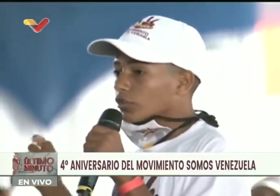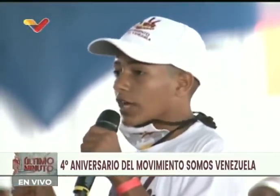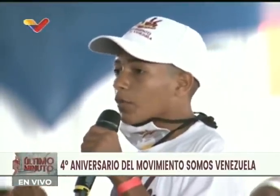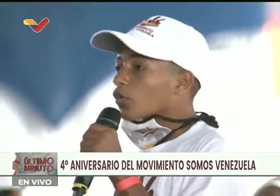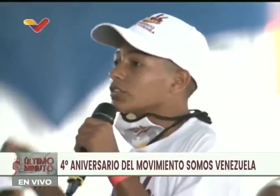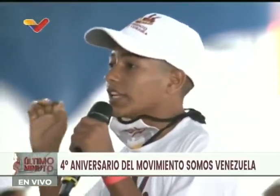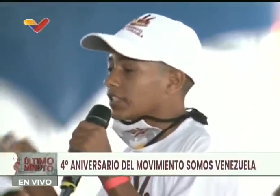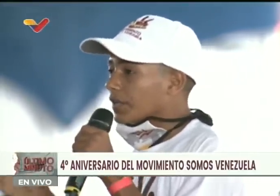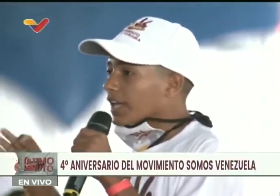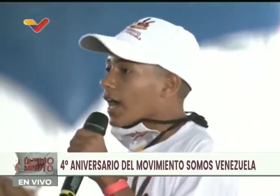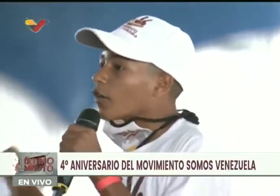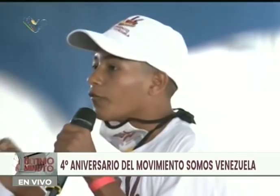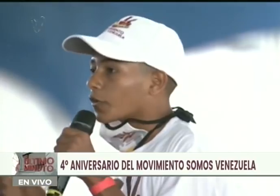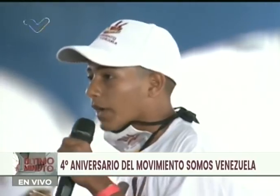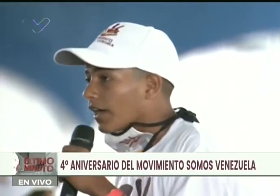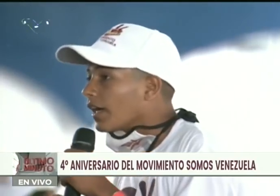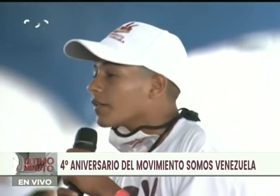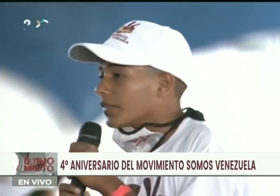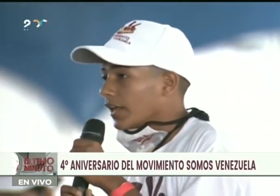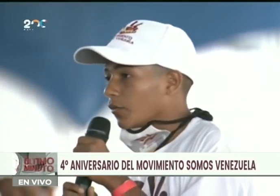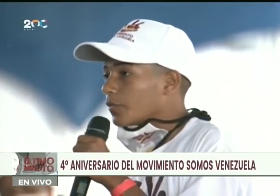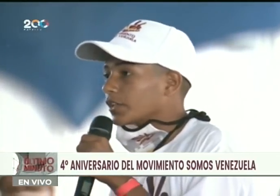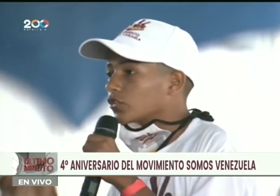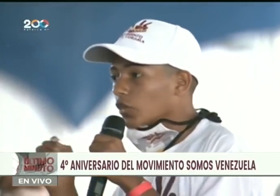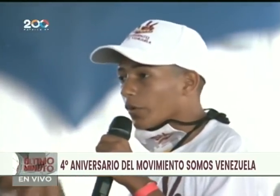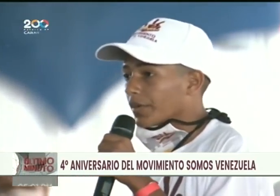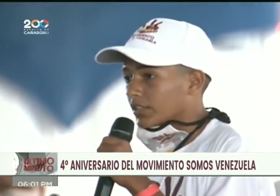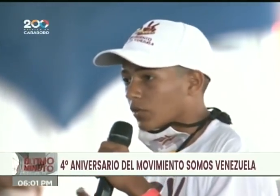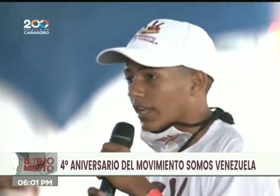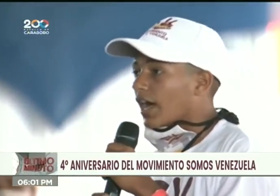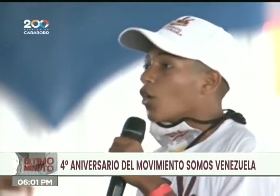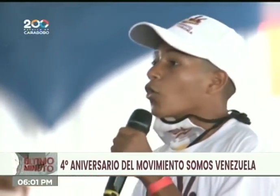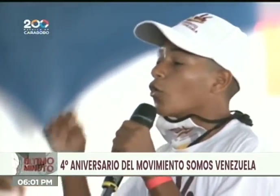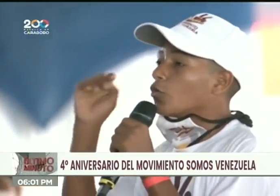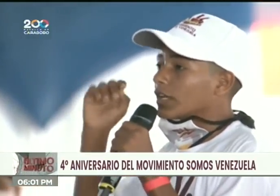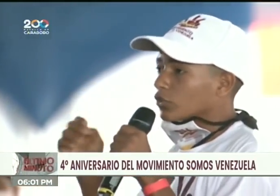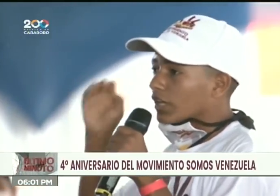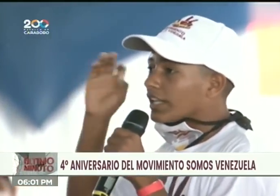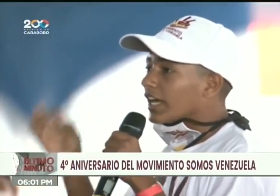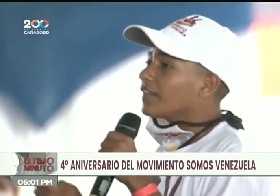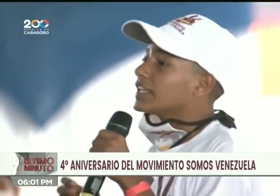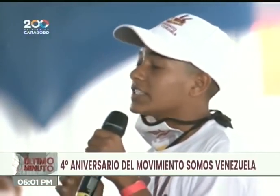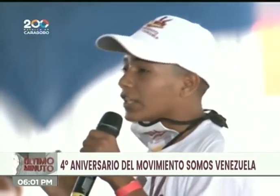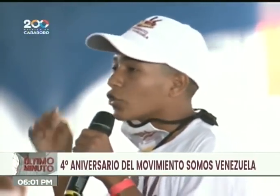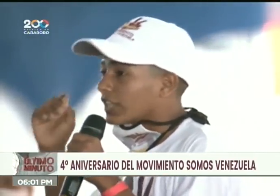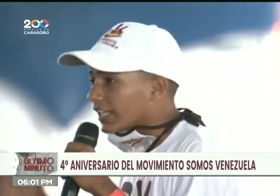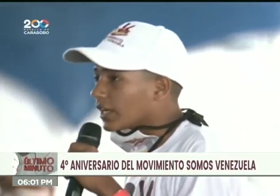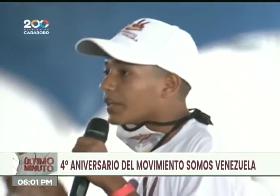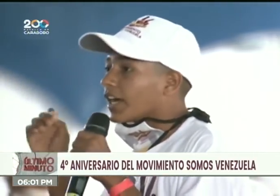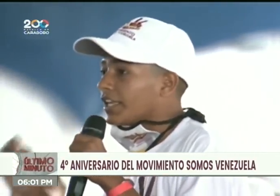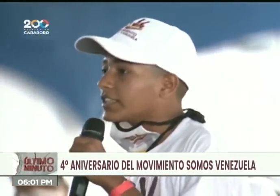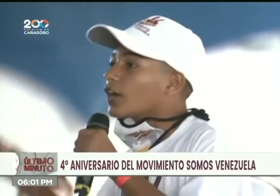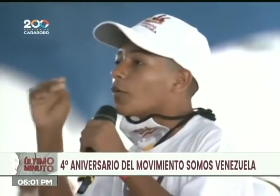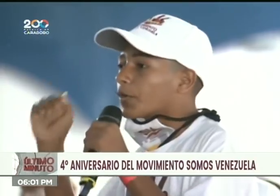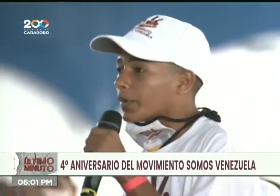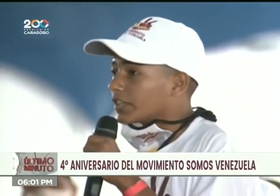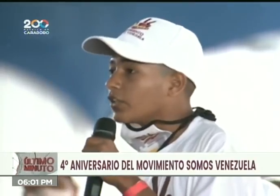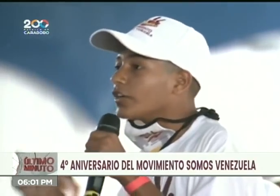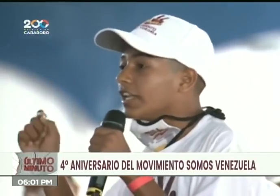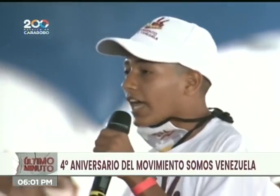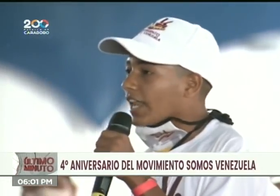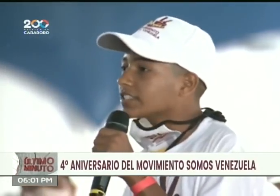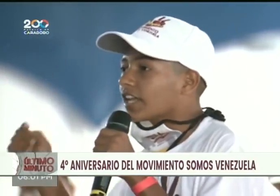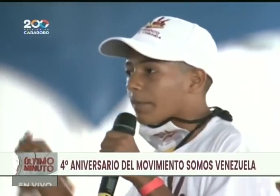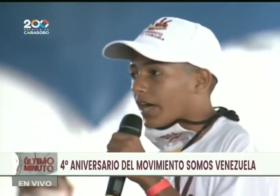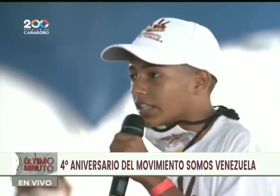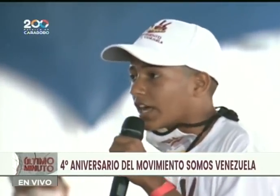Además, contamos con 13 brigadas conformadas del movimiento Somos Venezuela, con una totalidad de 130 brigadistas